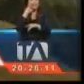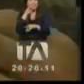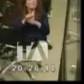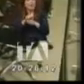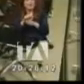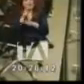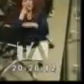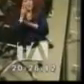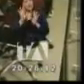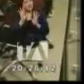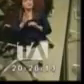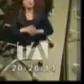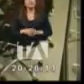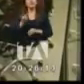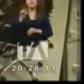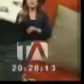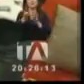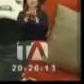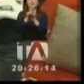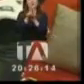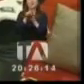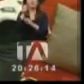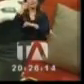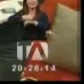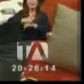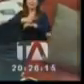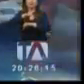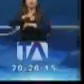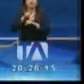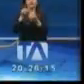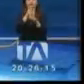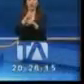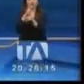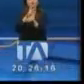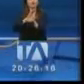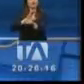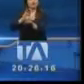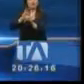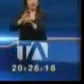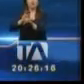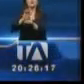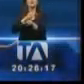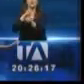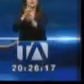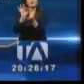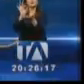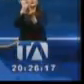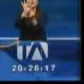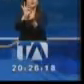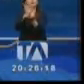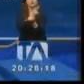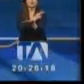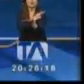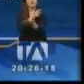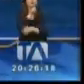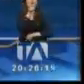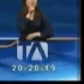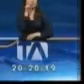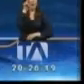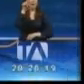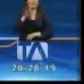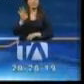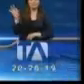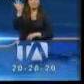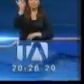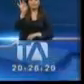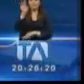Entre otras cosas, la ley establece la creación de un consejo de regentes, conformado por representantes de las universidades privadas. Ellos